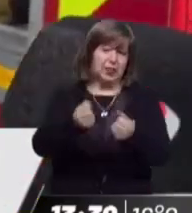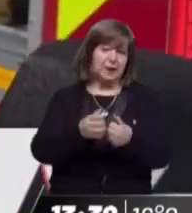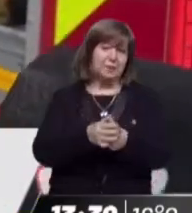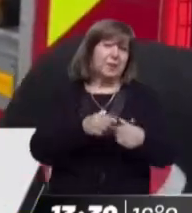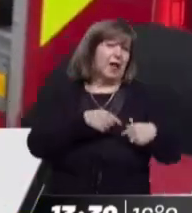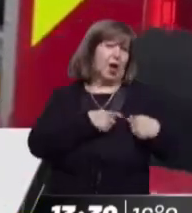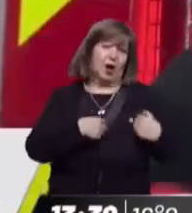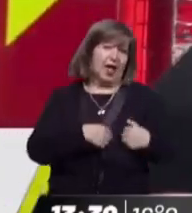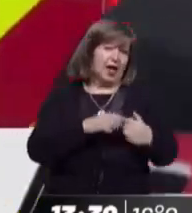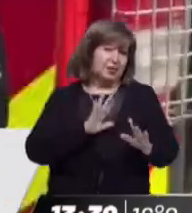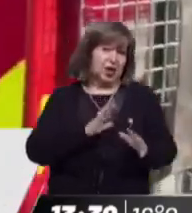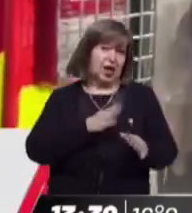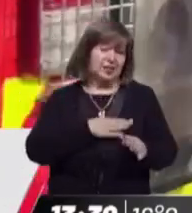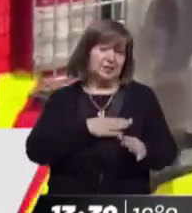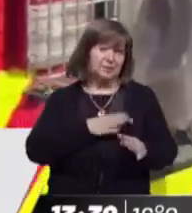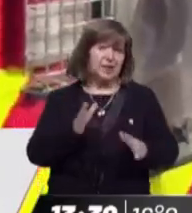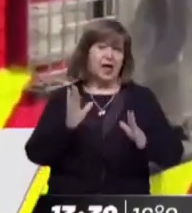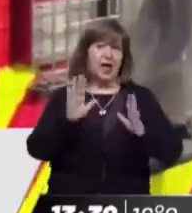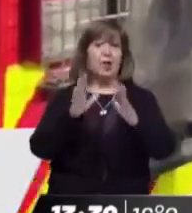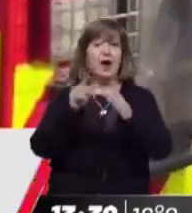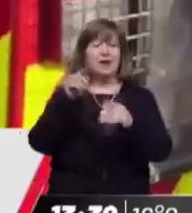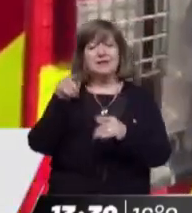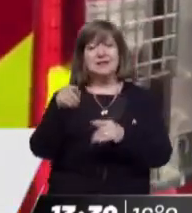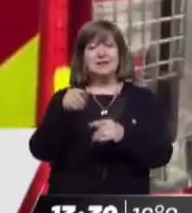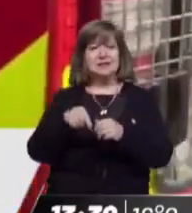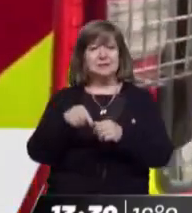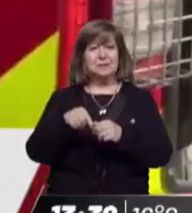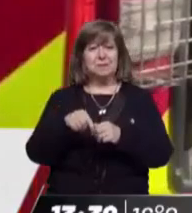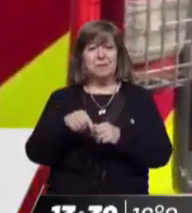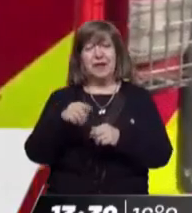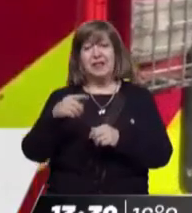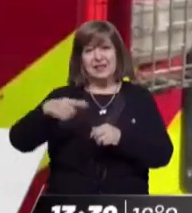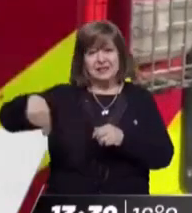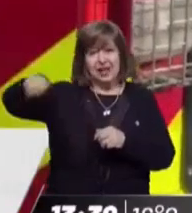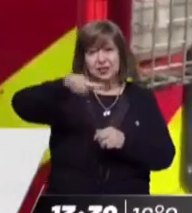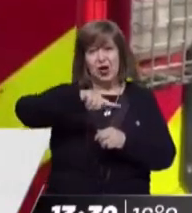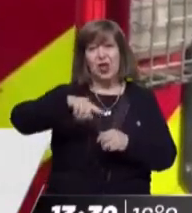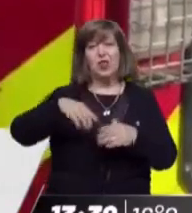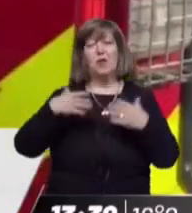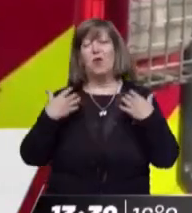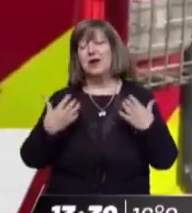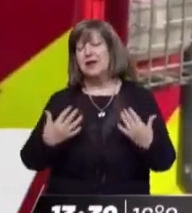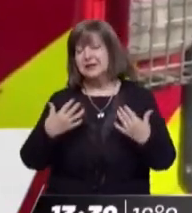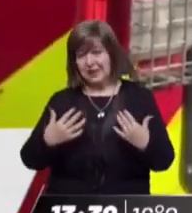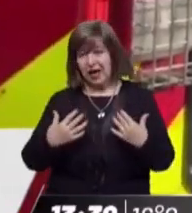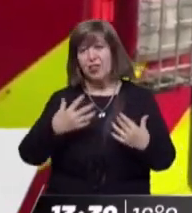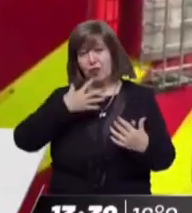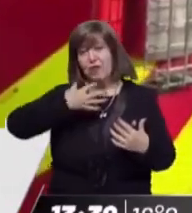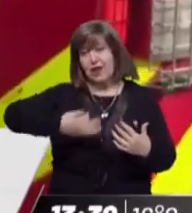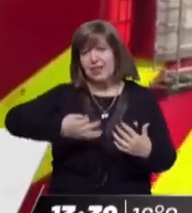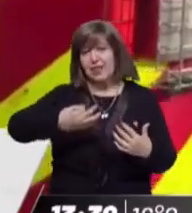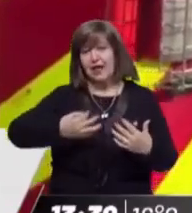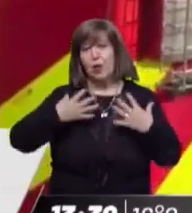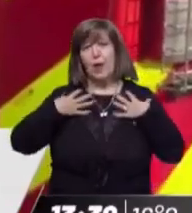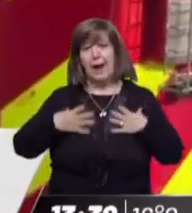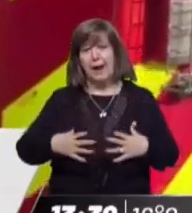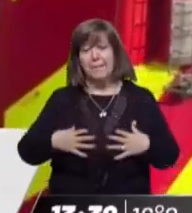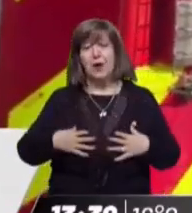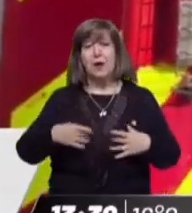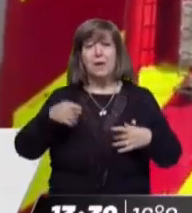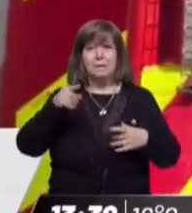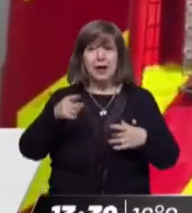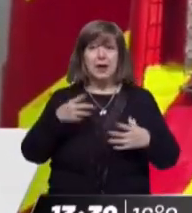otra manera cuando te vas a dormir a tu casa. Hoy día todos nos vamos a ir cansados de acá, pero hicimos lo que